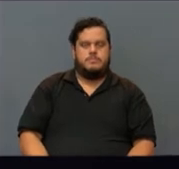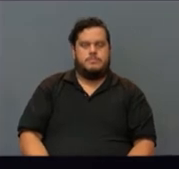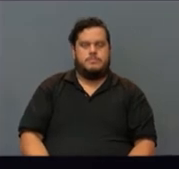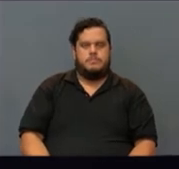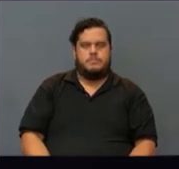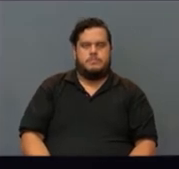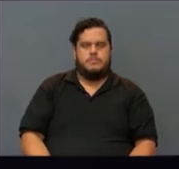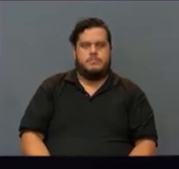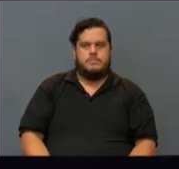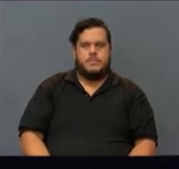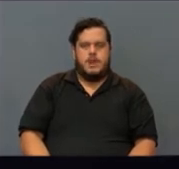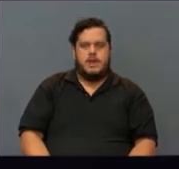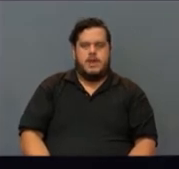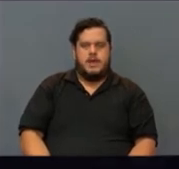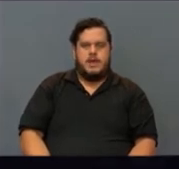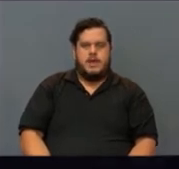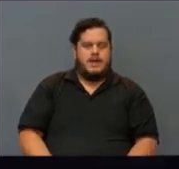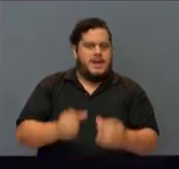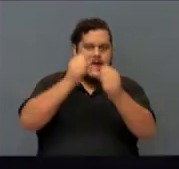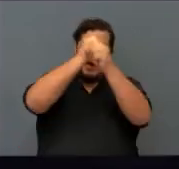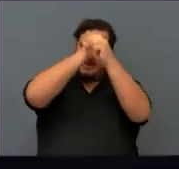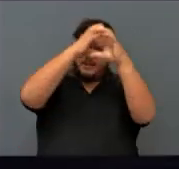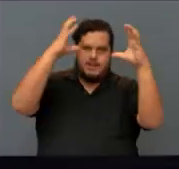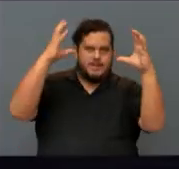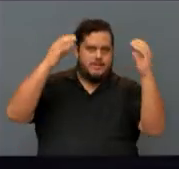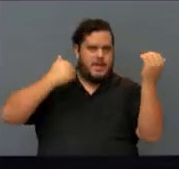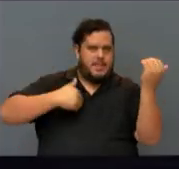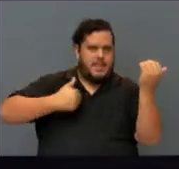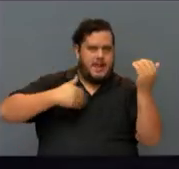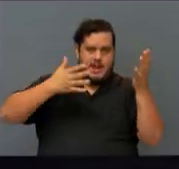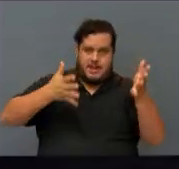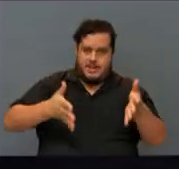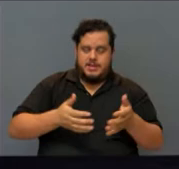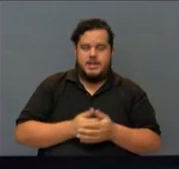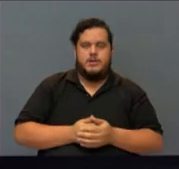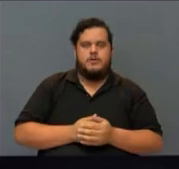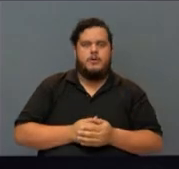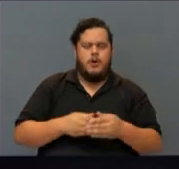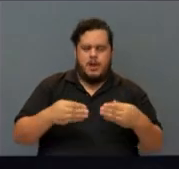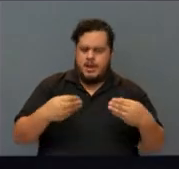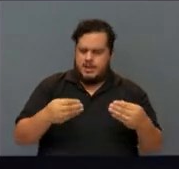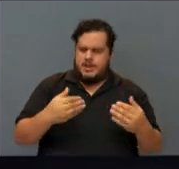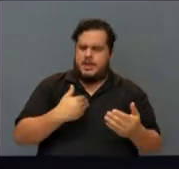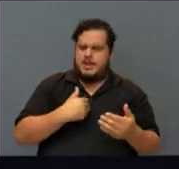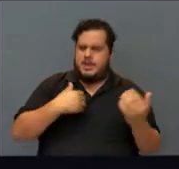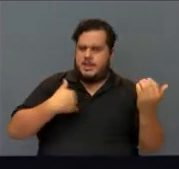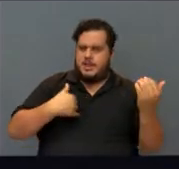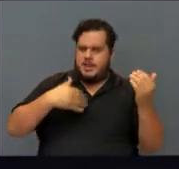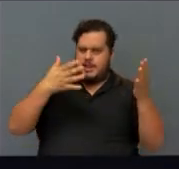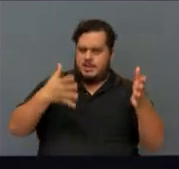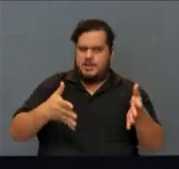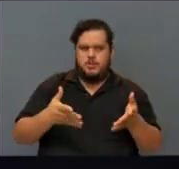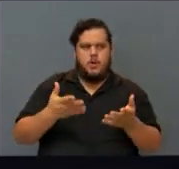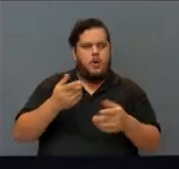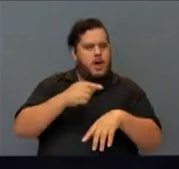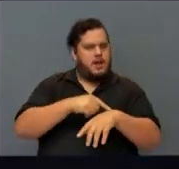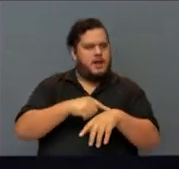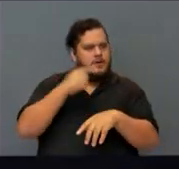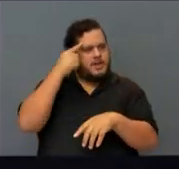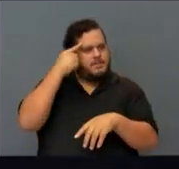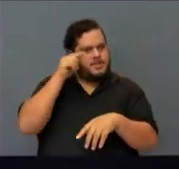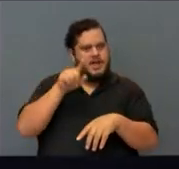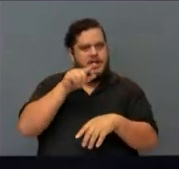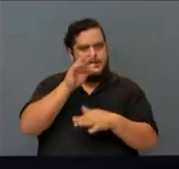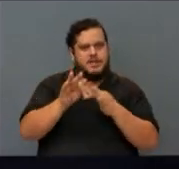la creatividad del argentino verdad la elasticidad que tiene el argentino a la hora de pensar este tipo de situaciones